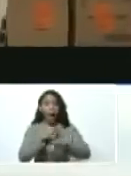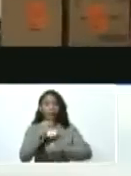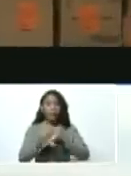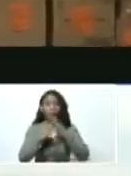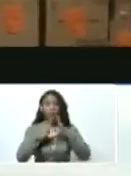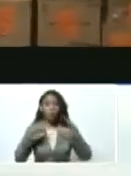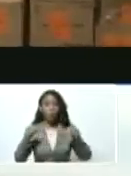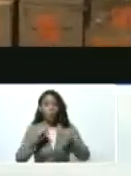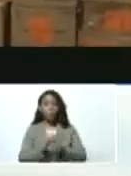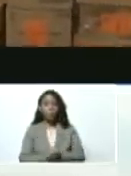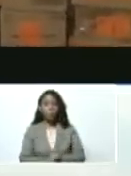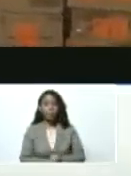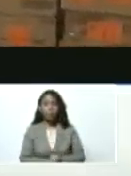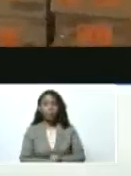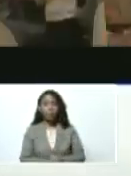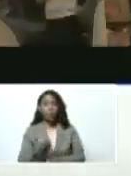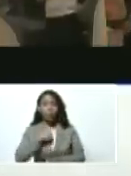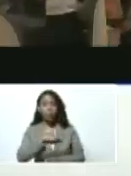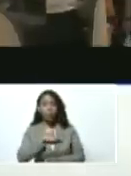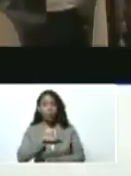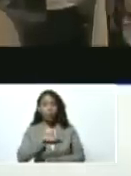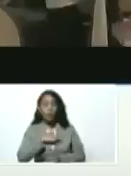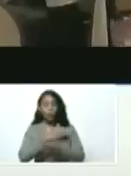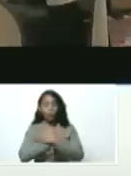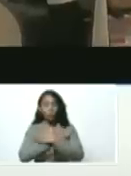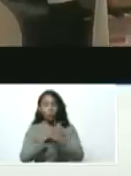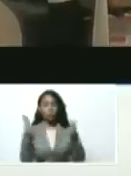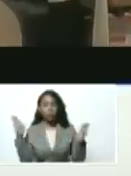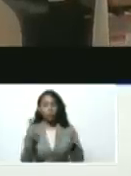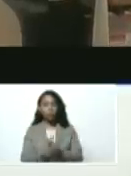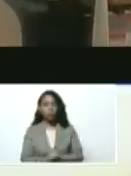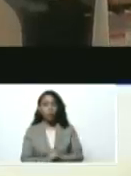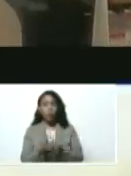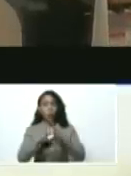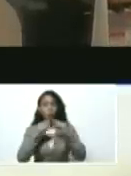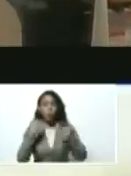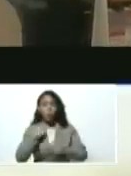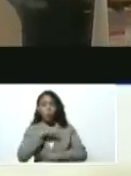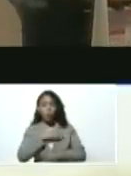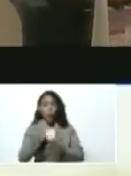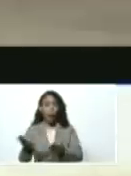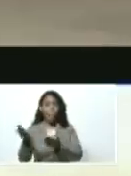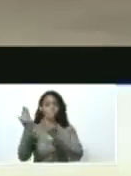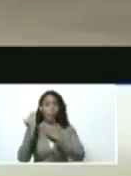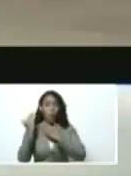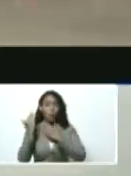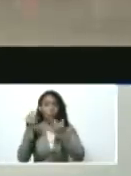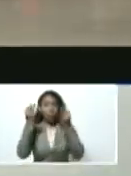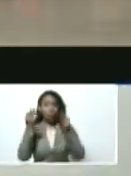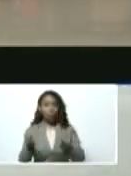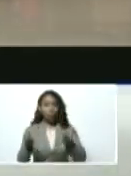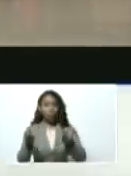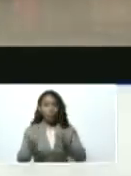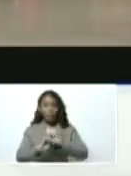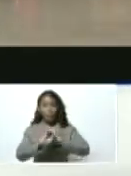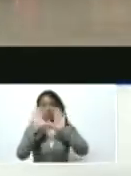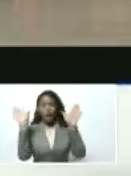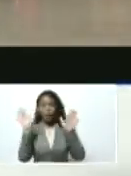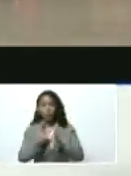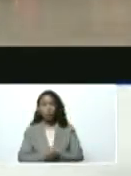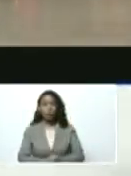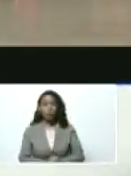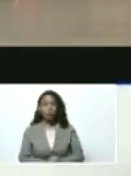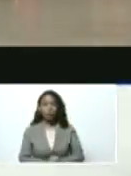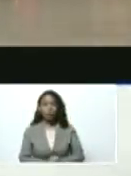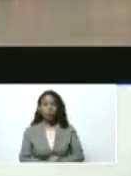toda nuestra solidaridad, con todo nuestro apoyo efectivo y eficiente